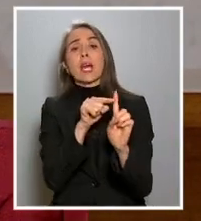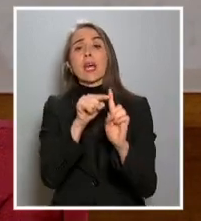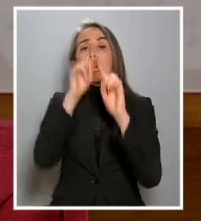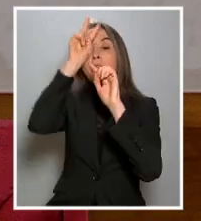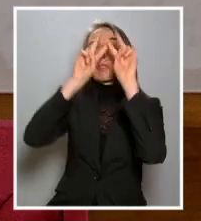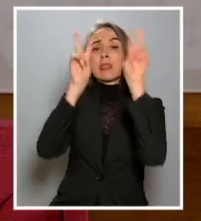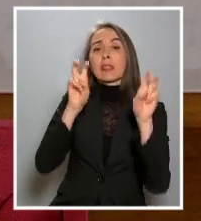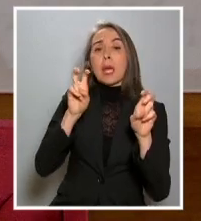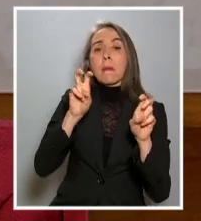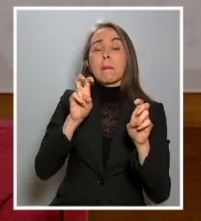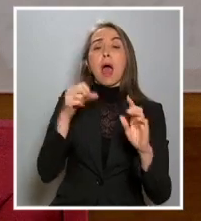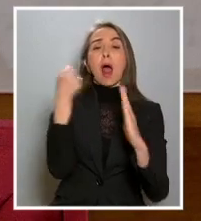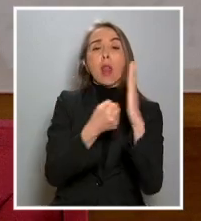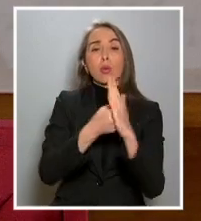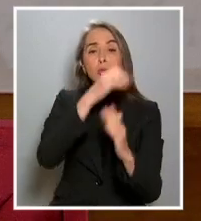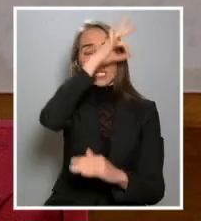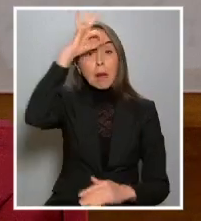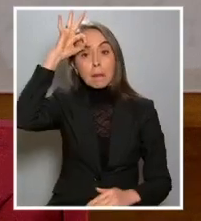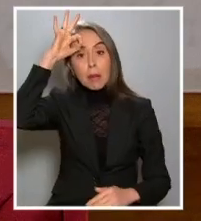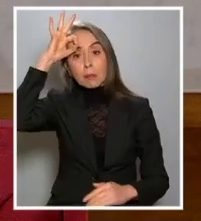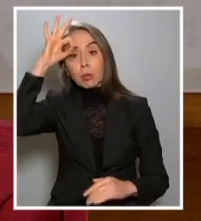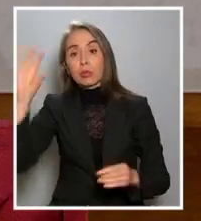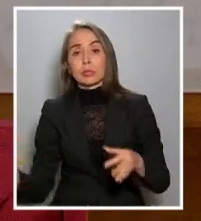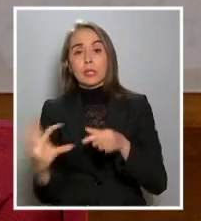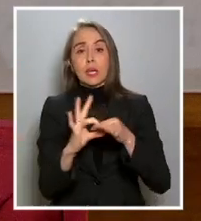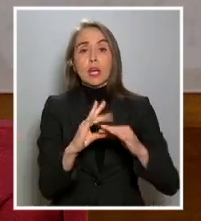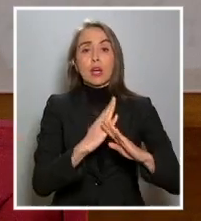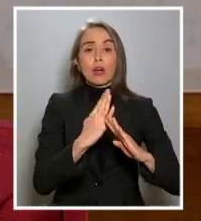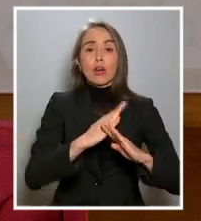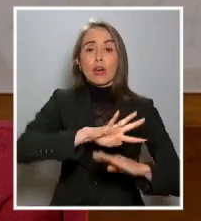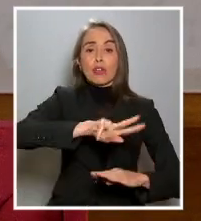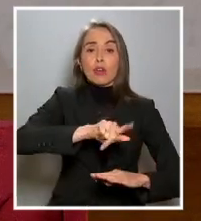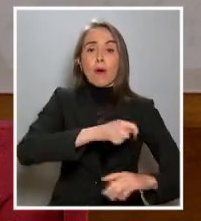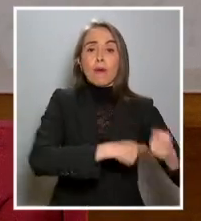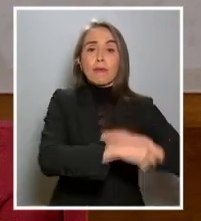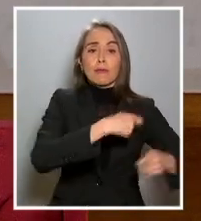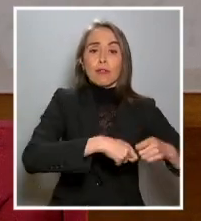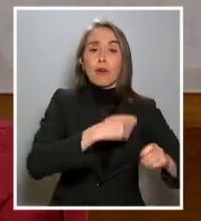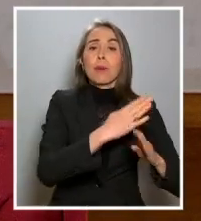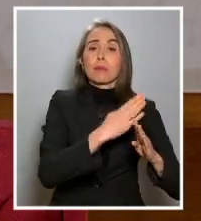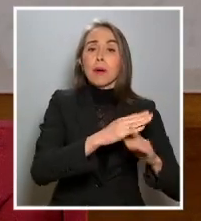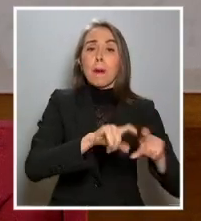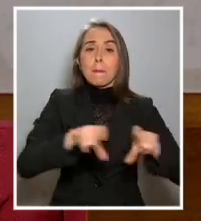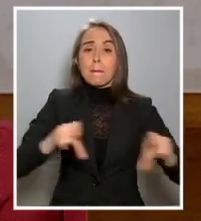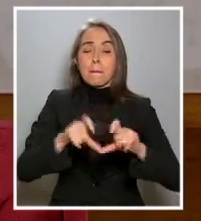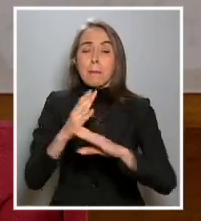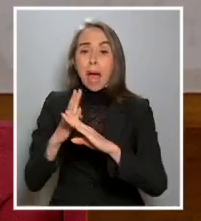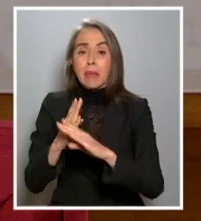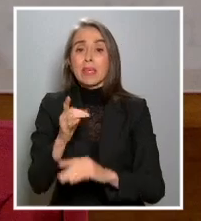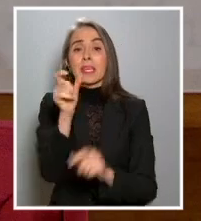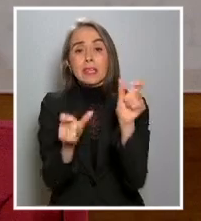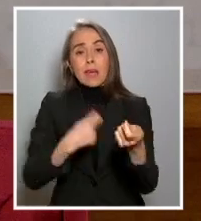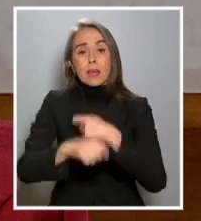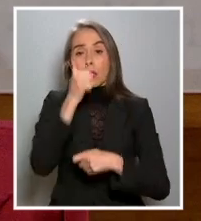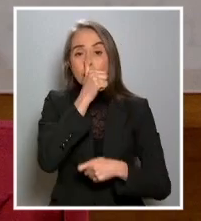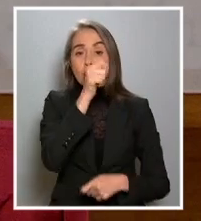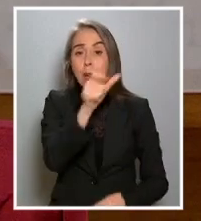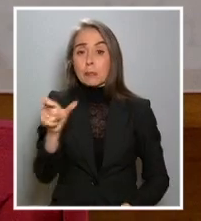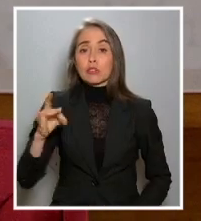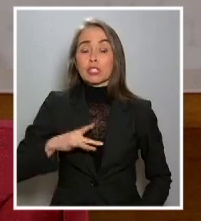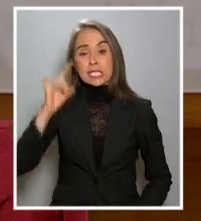mapuche para sembrar el terror y asociarse con el robo de madera y el narcotráfico. Al país le consta que en esto no nos ha temblado la